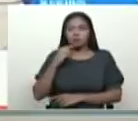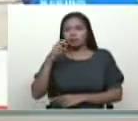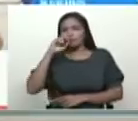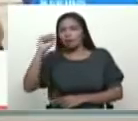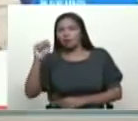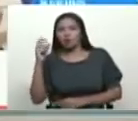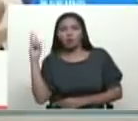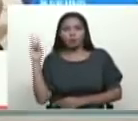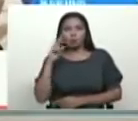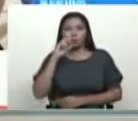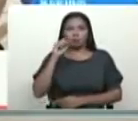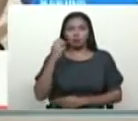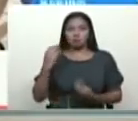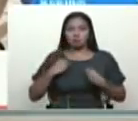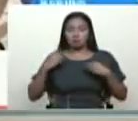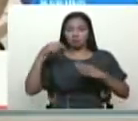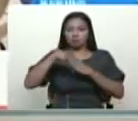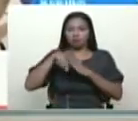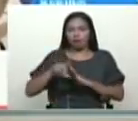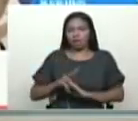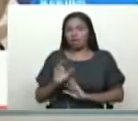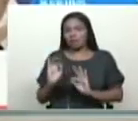que Venezuela, como que él viviera aquí.